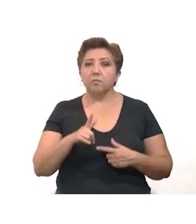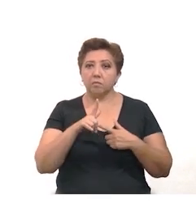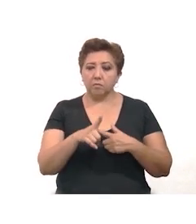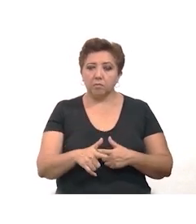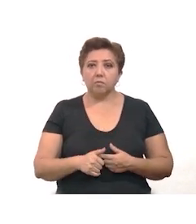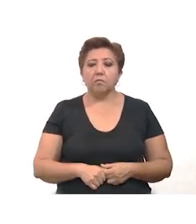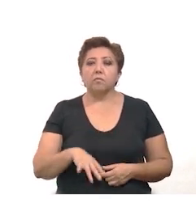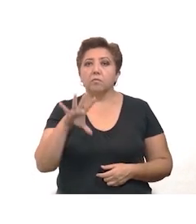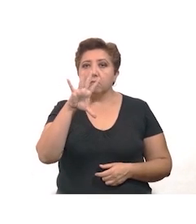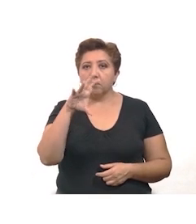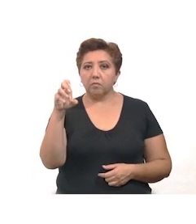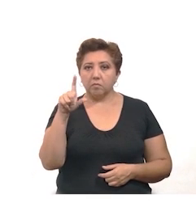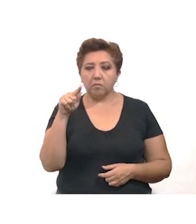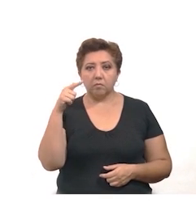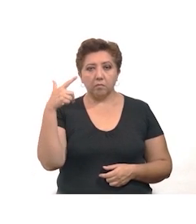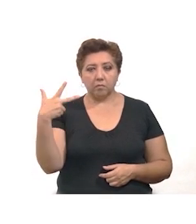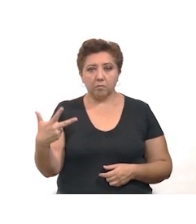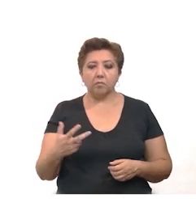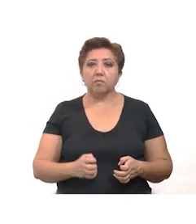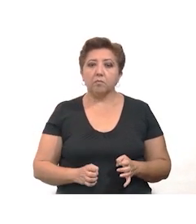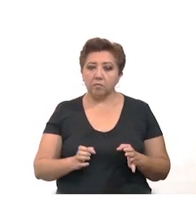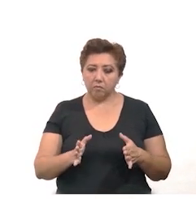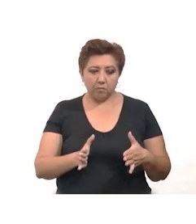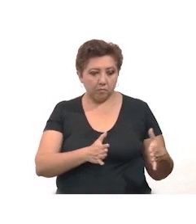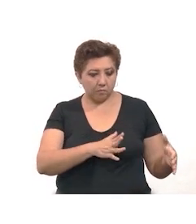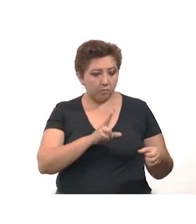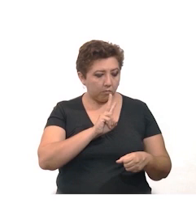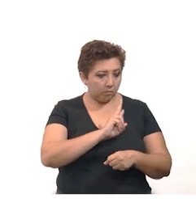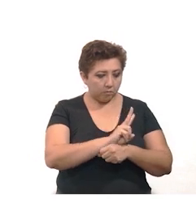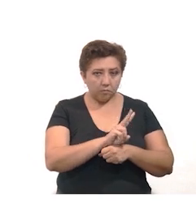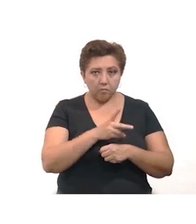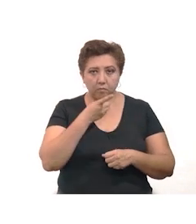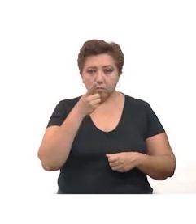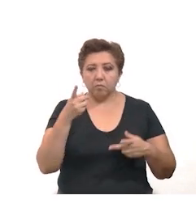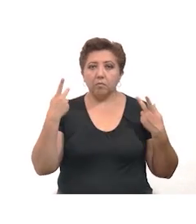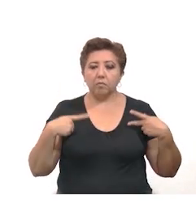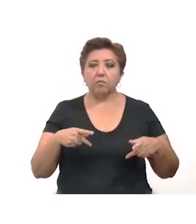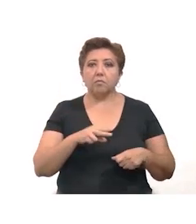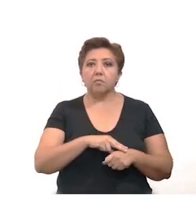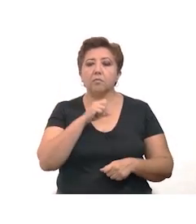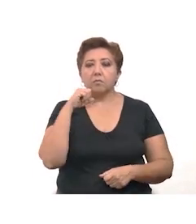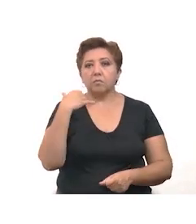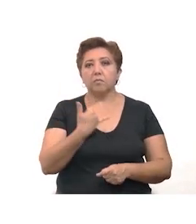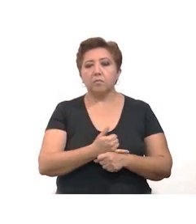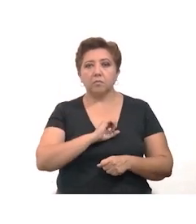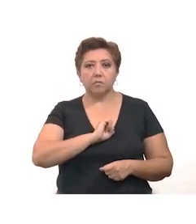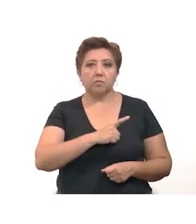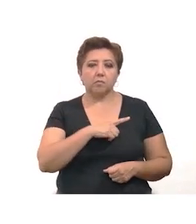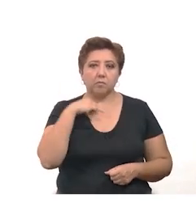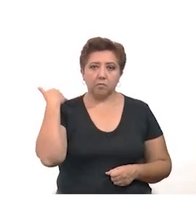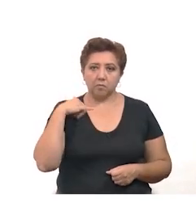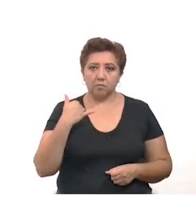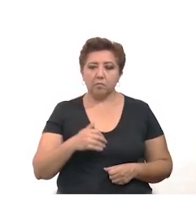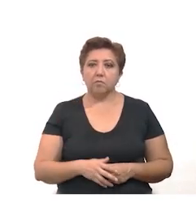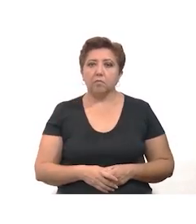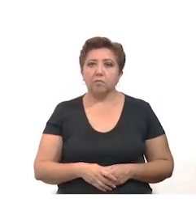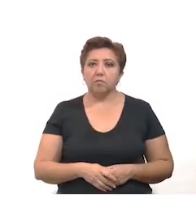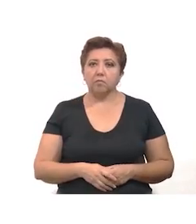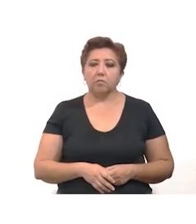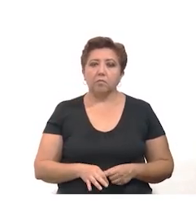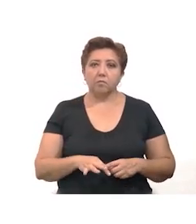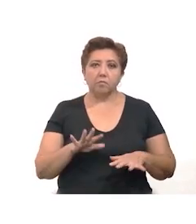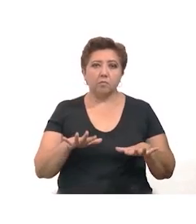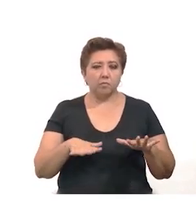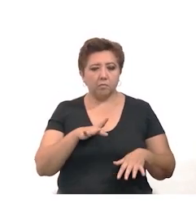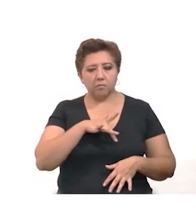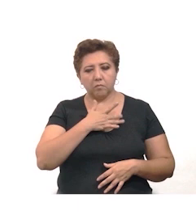De los casos activos, 578 están estables, aislados y monitoreados constantemente por personal médico de la Secretaría de Salud